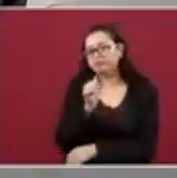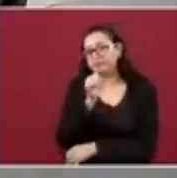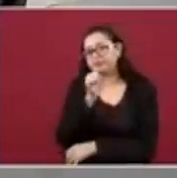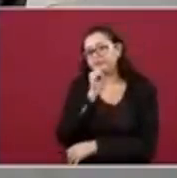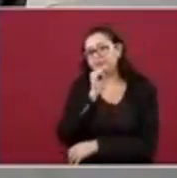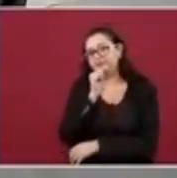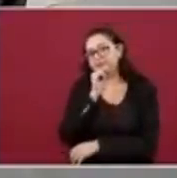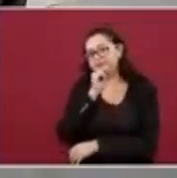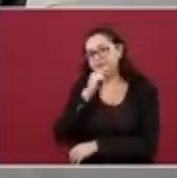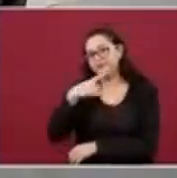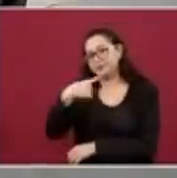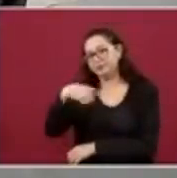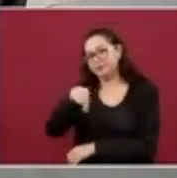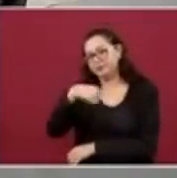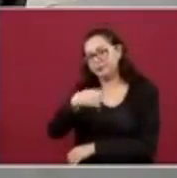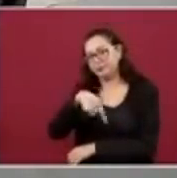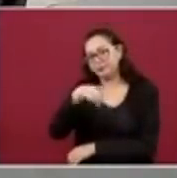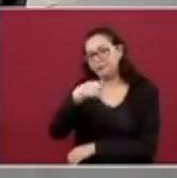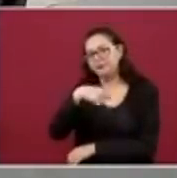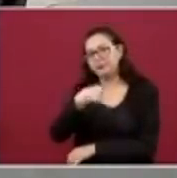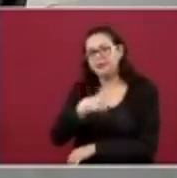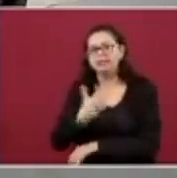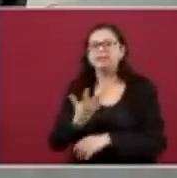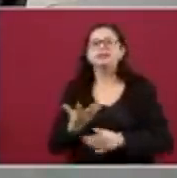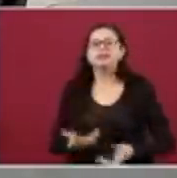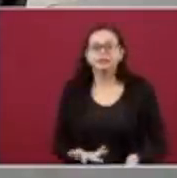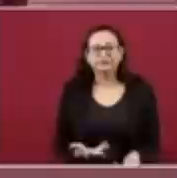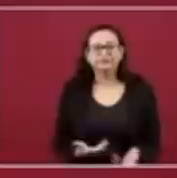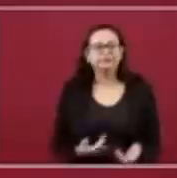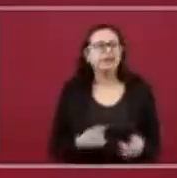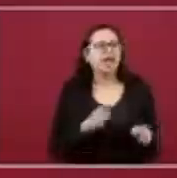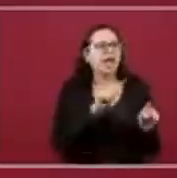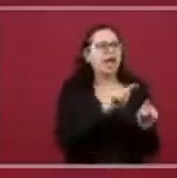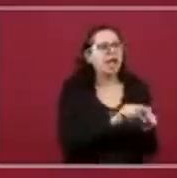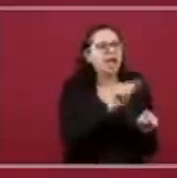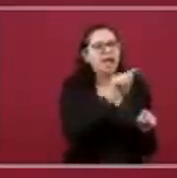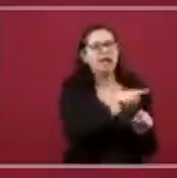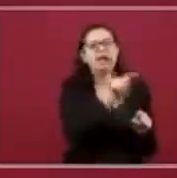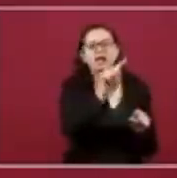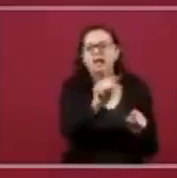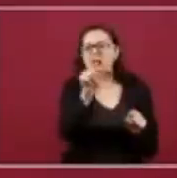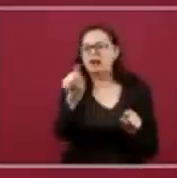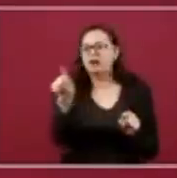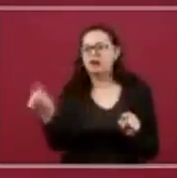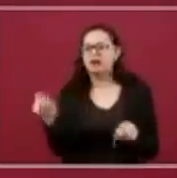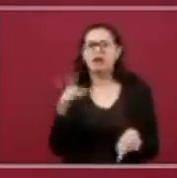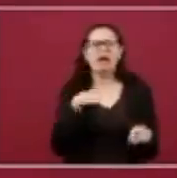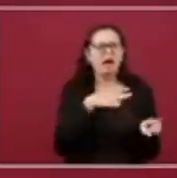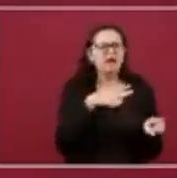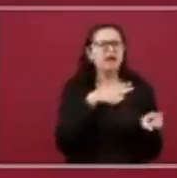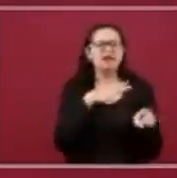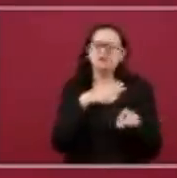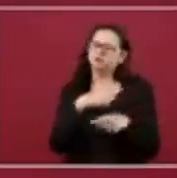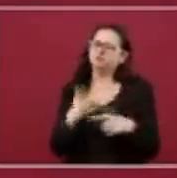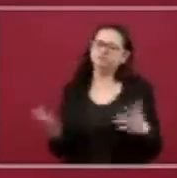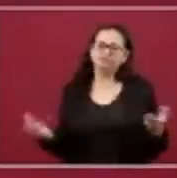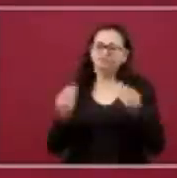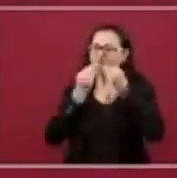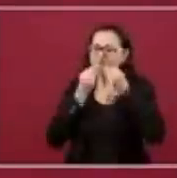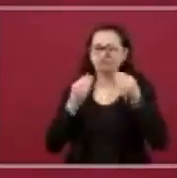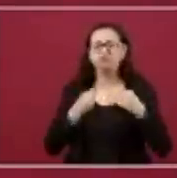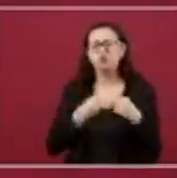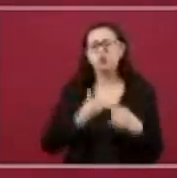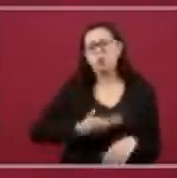Entonces, en todos estos casos vamos a presentar denuncias